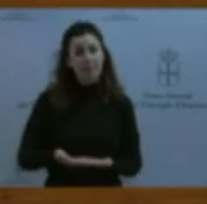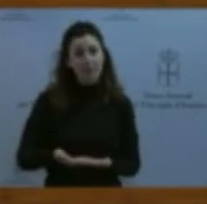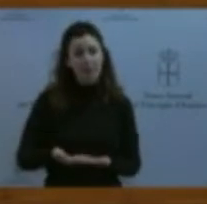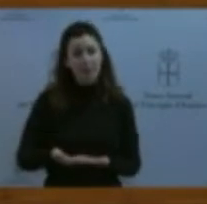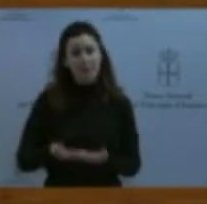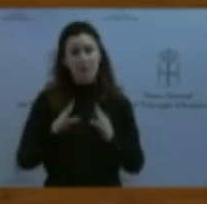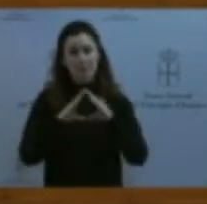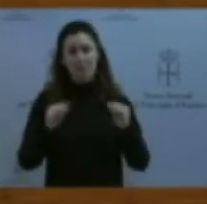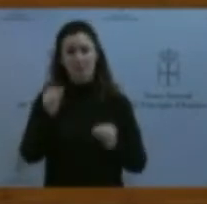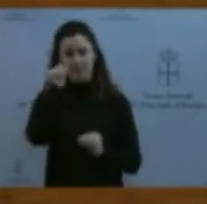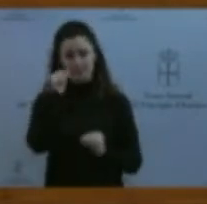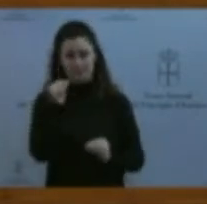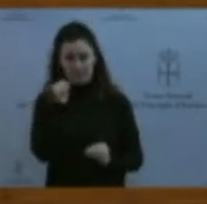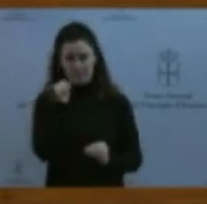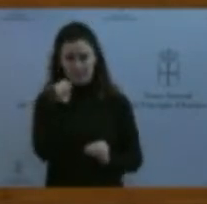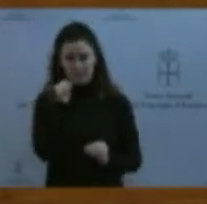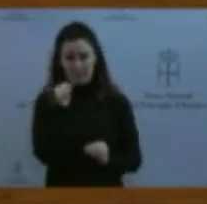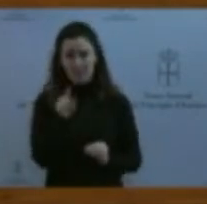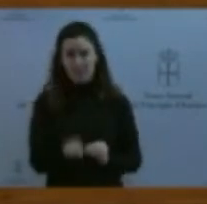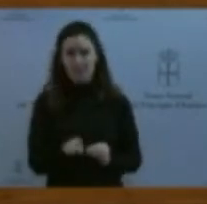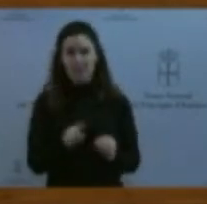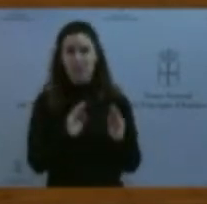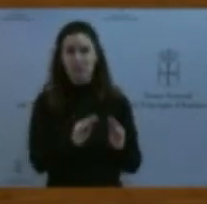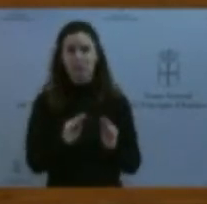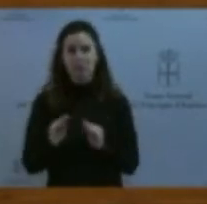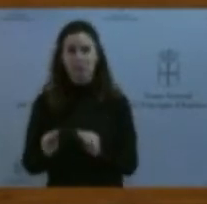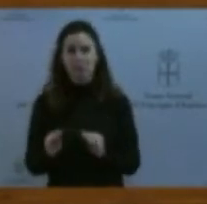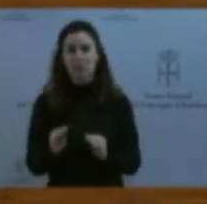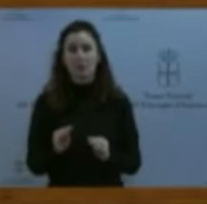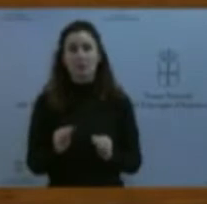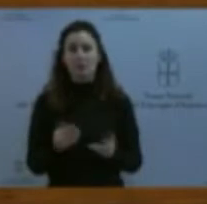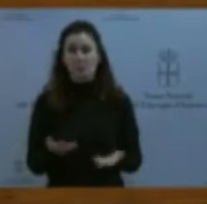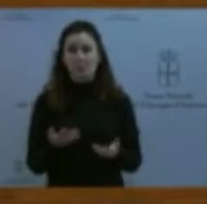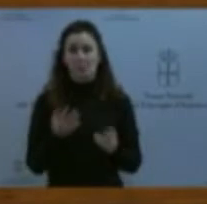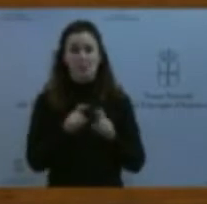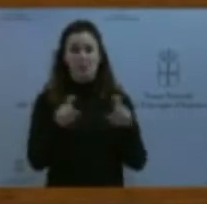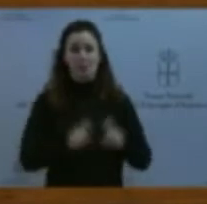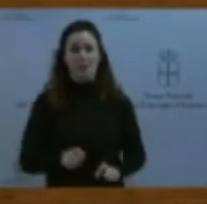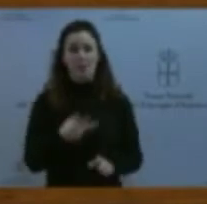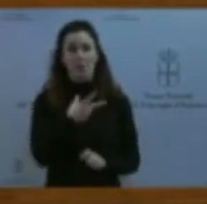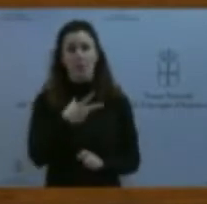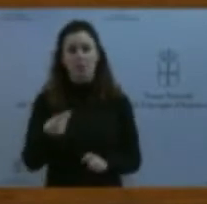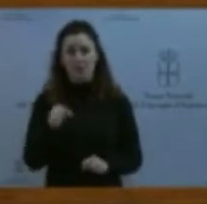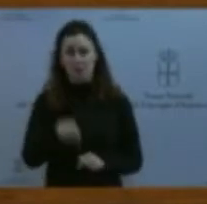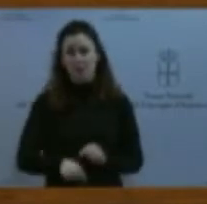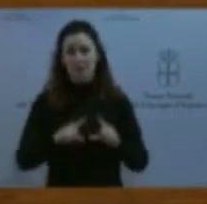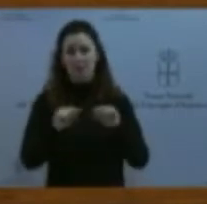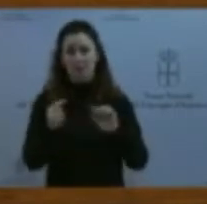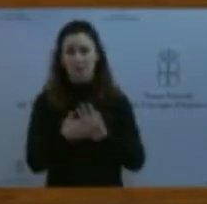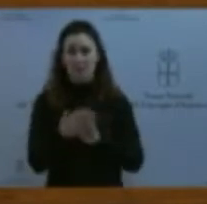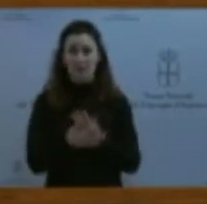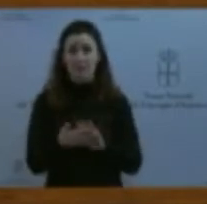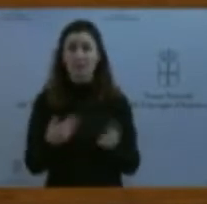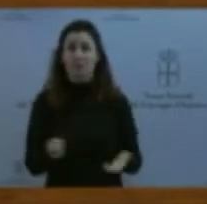los distintos órganos consultados, más de 200 en este caso. Hemos tenido reuniones múltiples con distintos